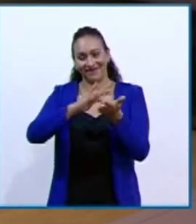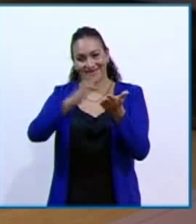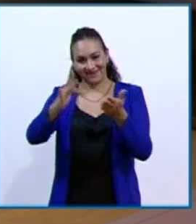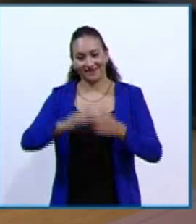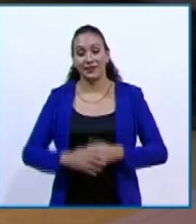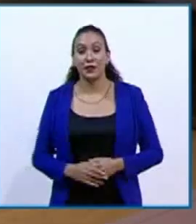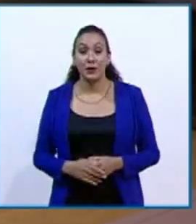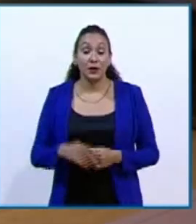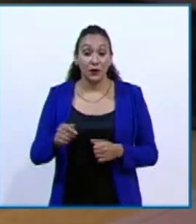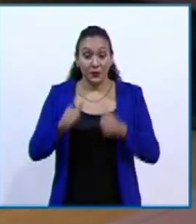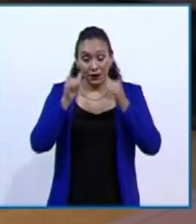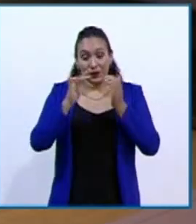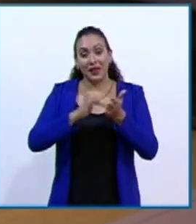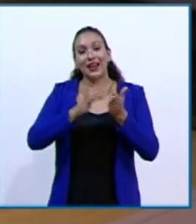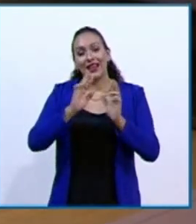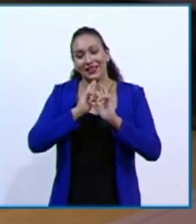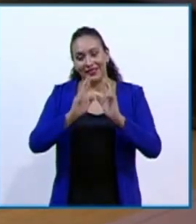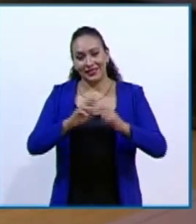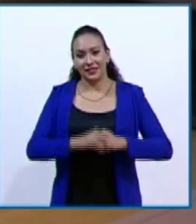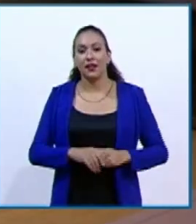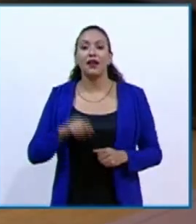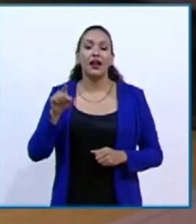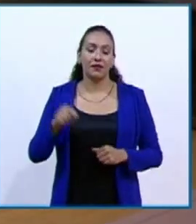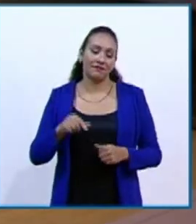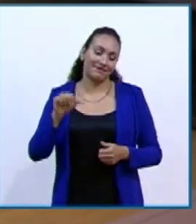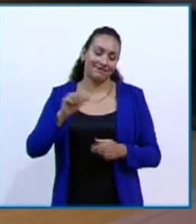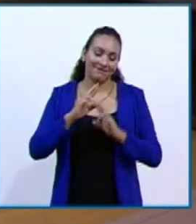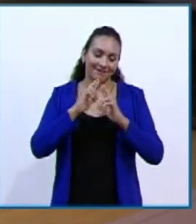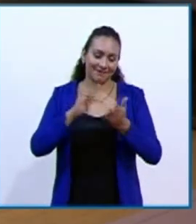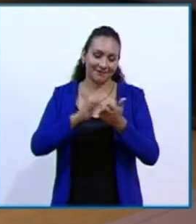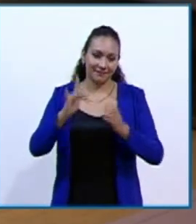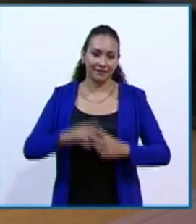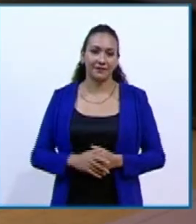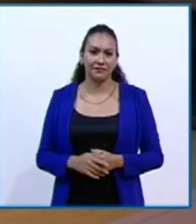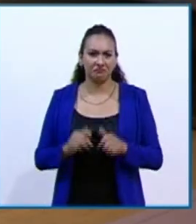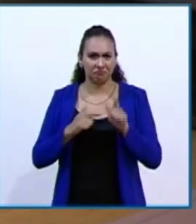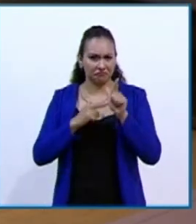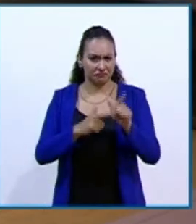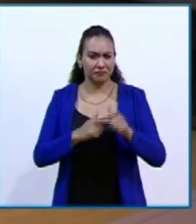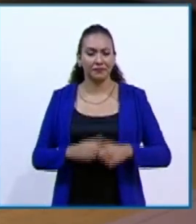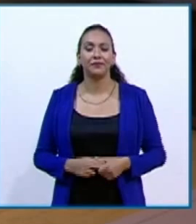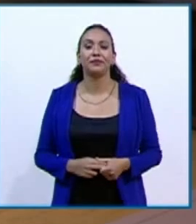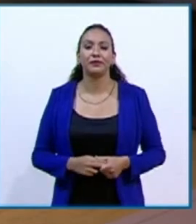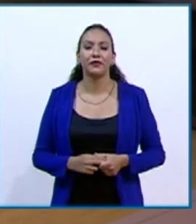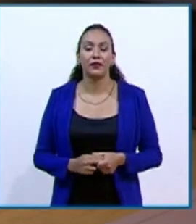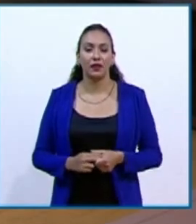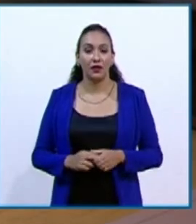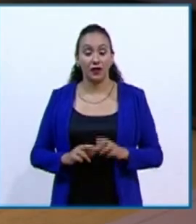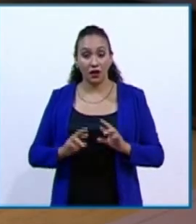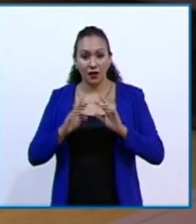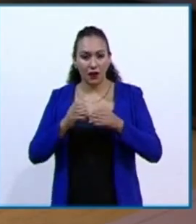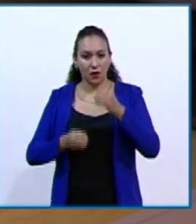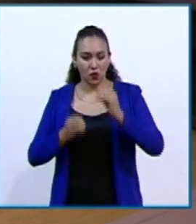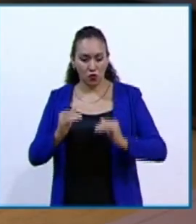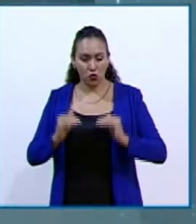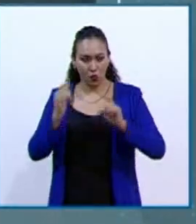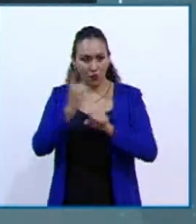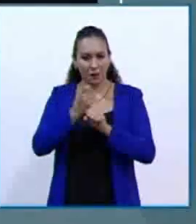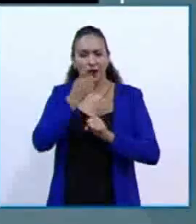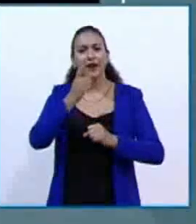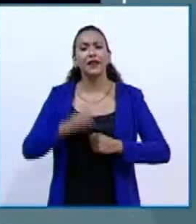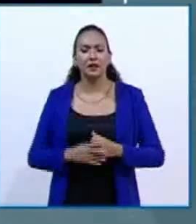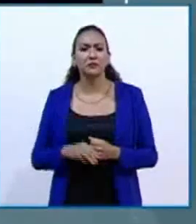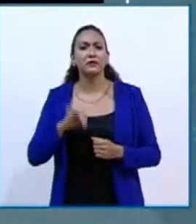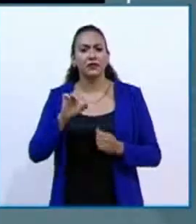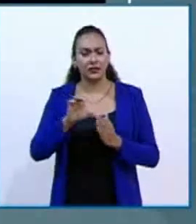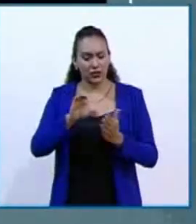como siempre, por tu reporte desde Pino Suárez 2. Seguimos con más noticias. La primera sala de la Corte estableció que es constitucional el